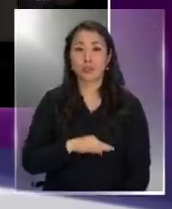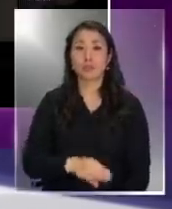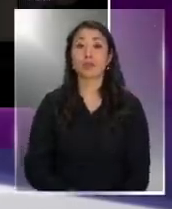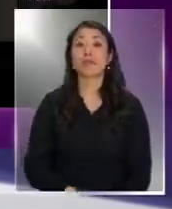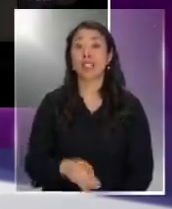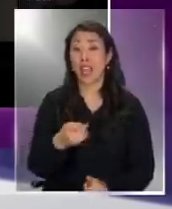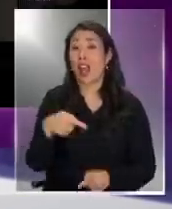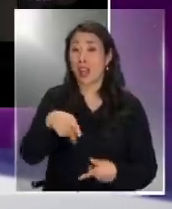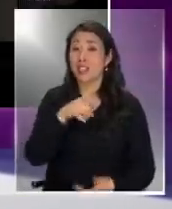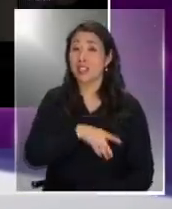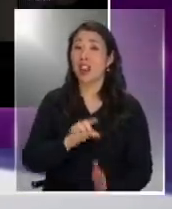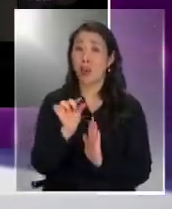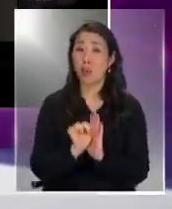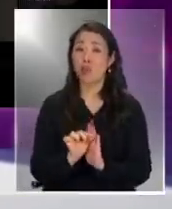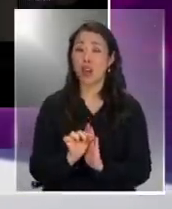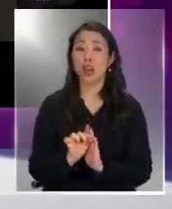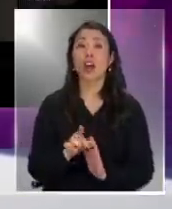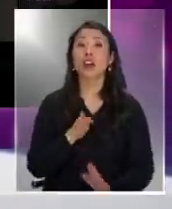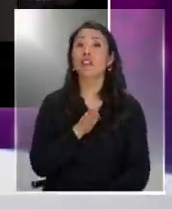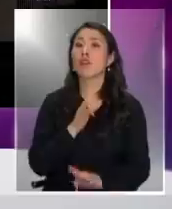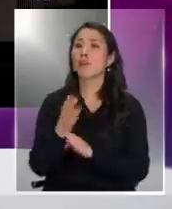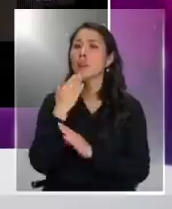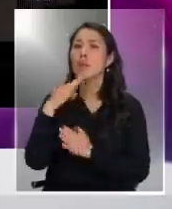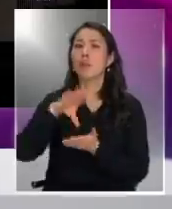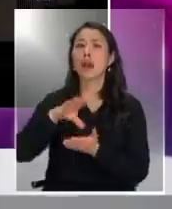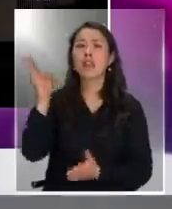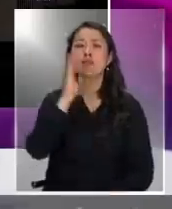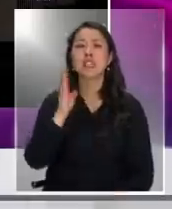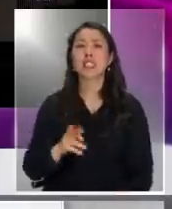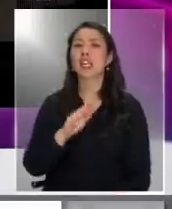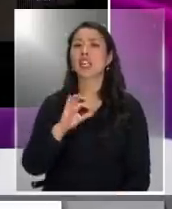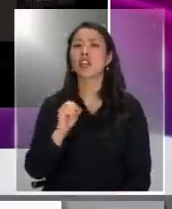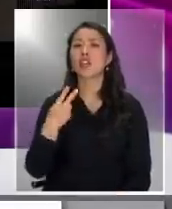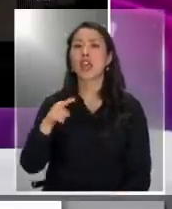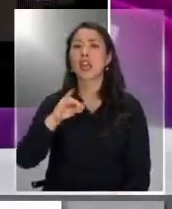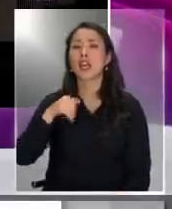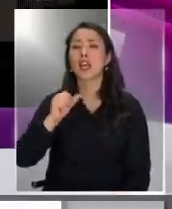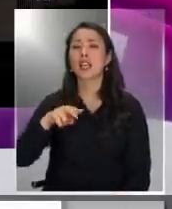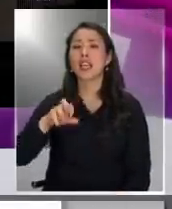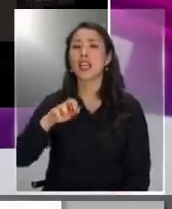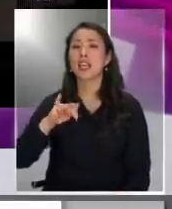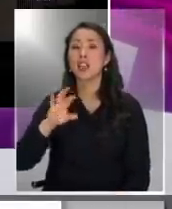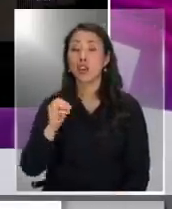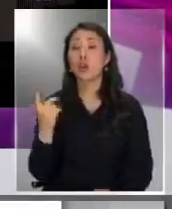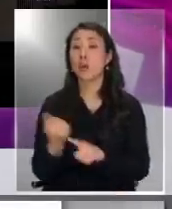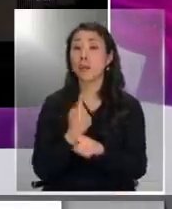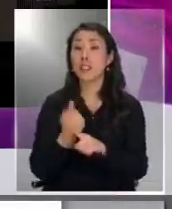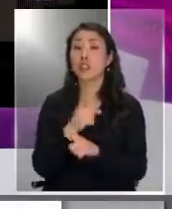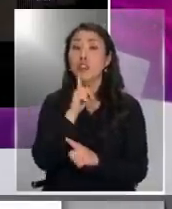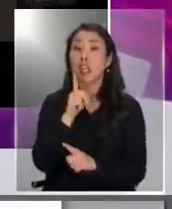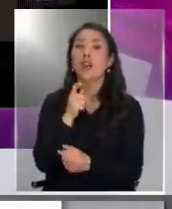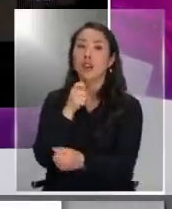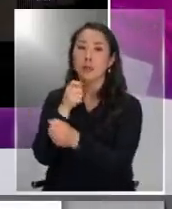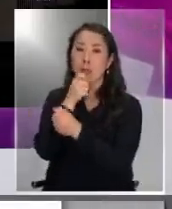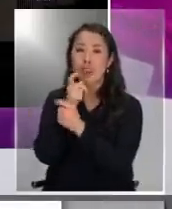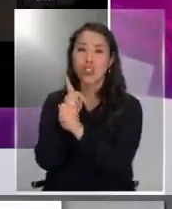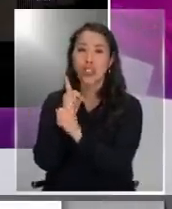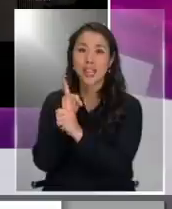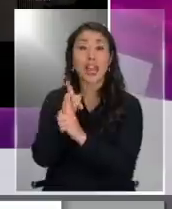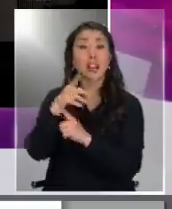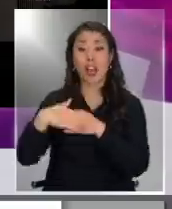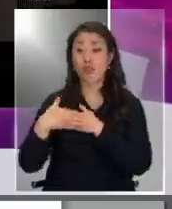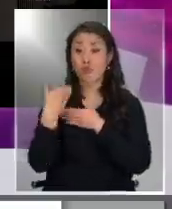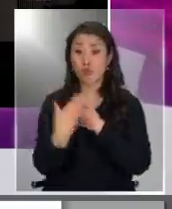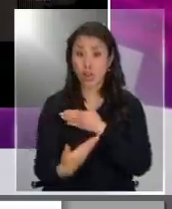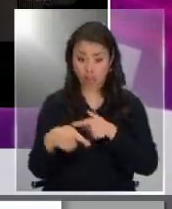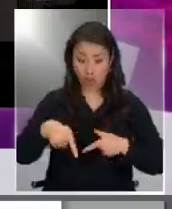los chilenos. Nos vamos ahora rápidamente a Río de Janeiro, a Barra da Tijuca, para comenzar en ese lugar conversando con José Luis Repening. Está él afuera,